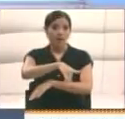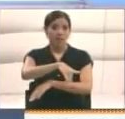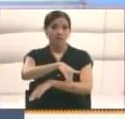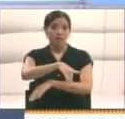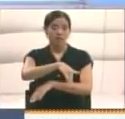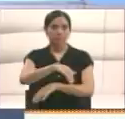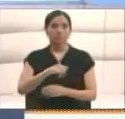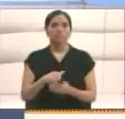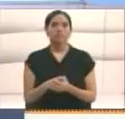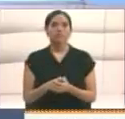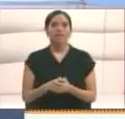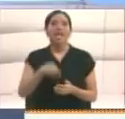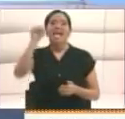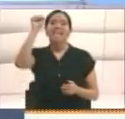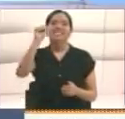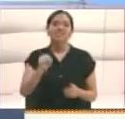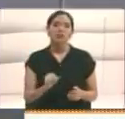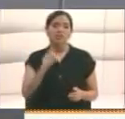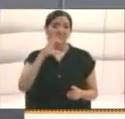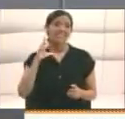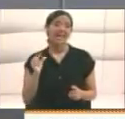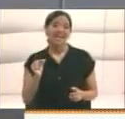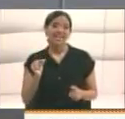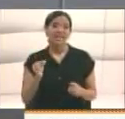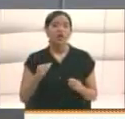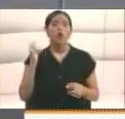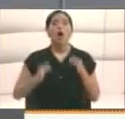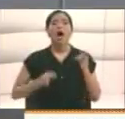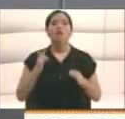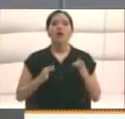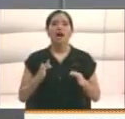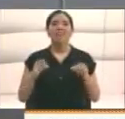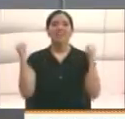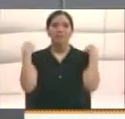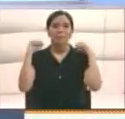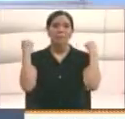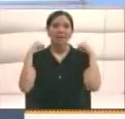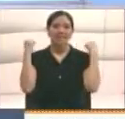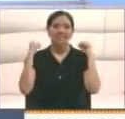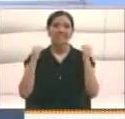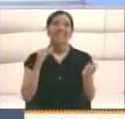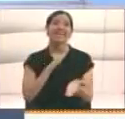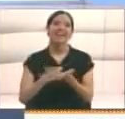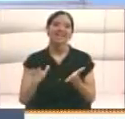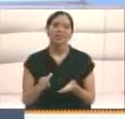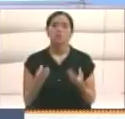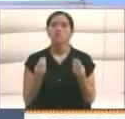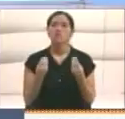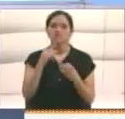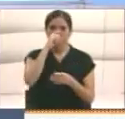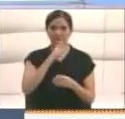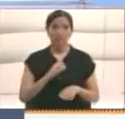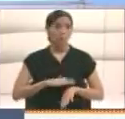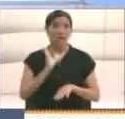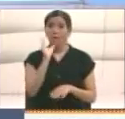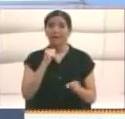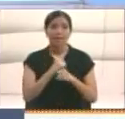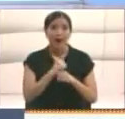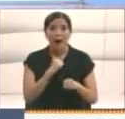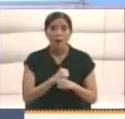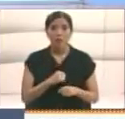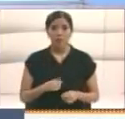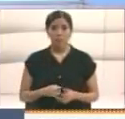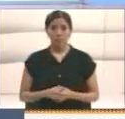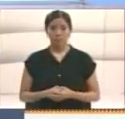En el sur de Italia, los abogados hacen pasantías, mis panas abogados hacen pasantías de gratis durante muchos años, porque no hay trabajo.